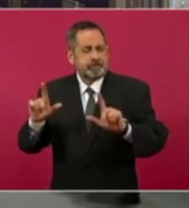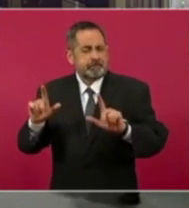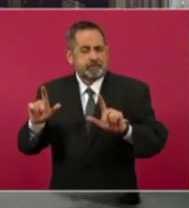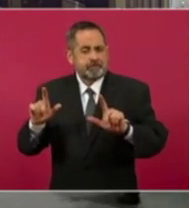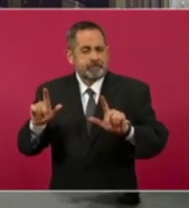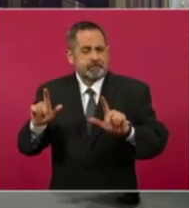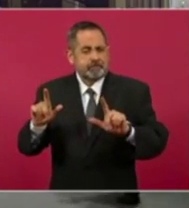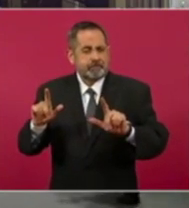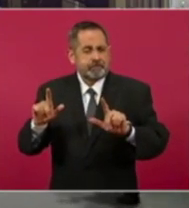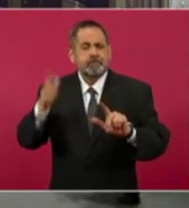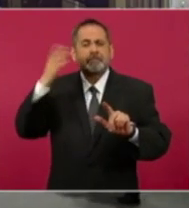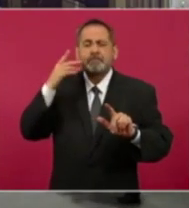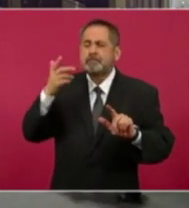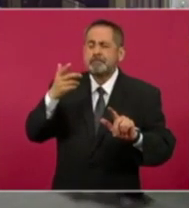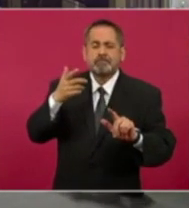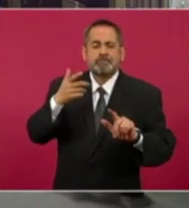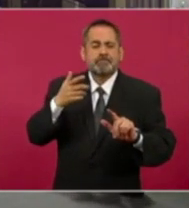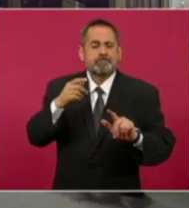la devaluación?